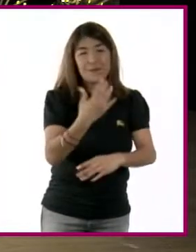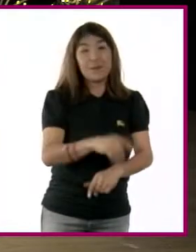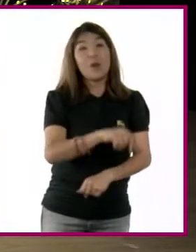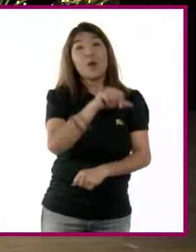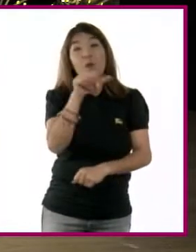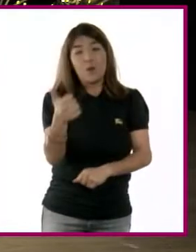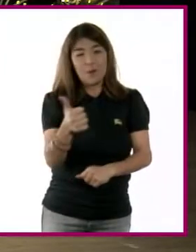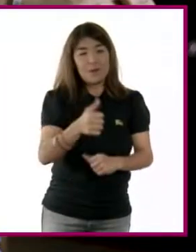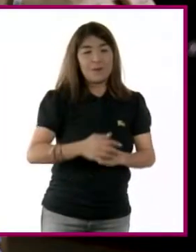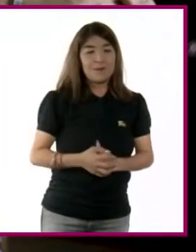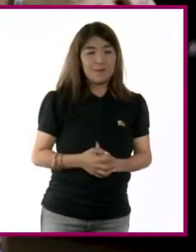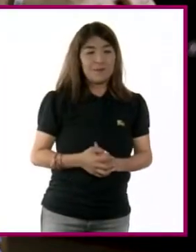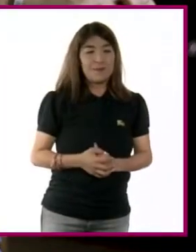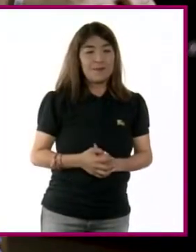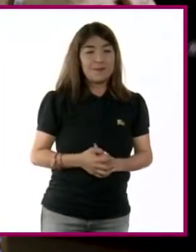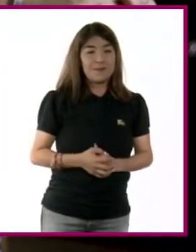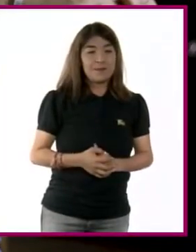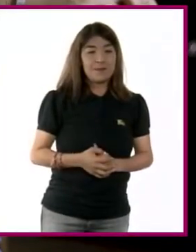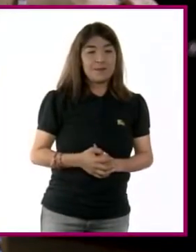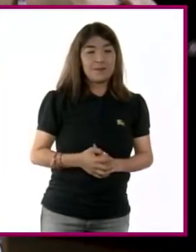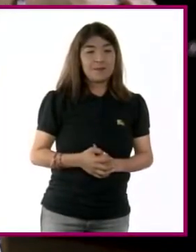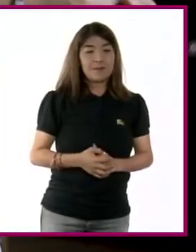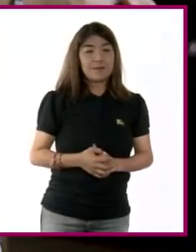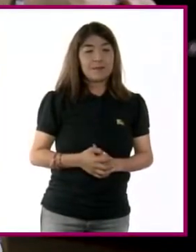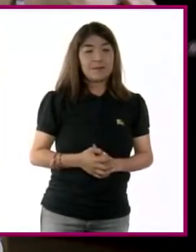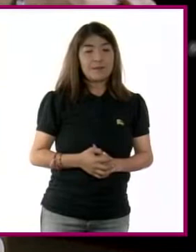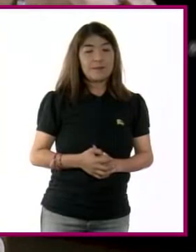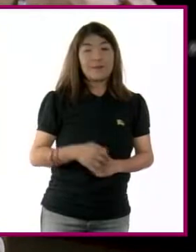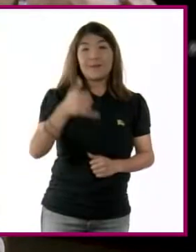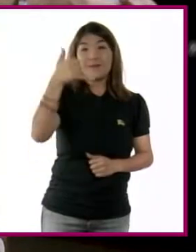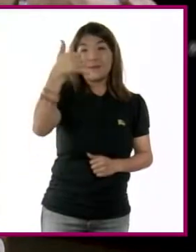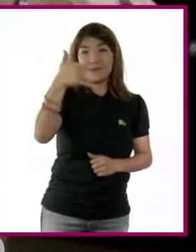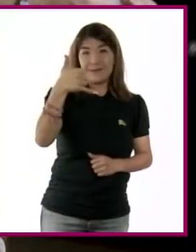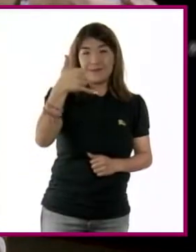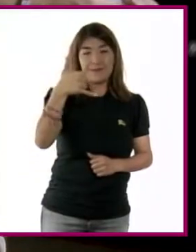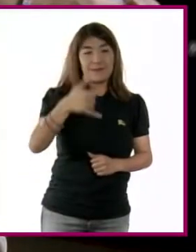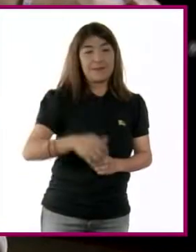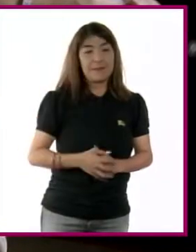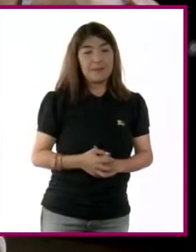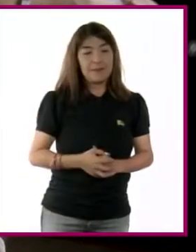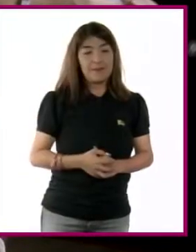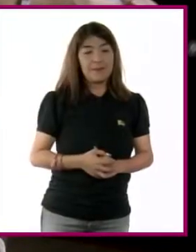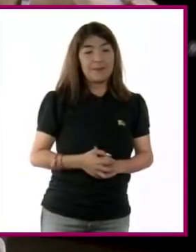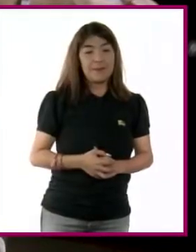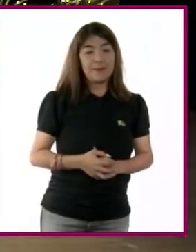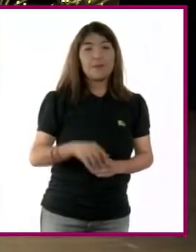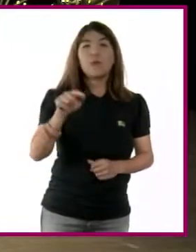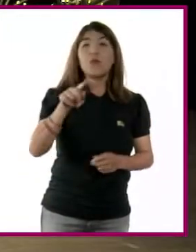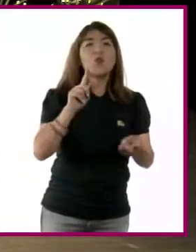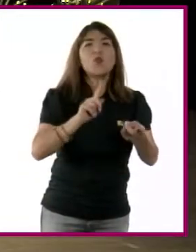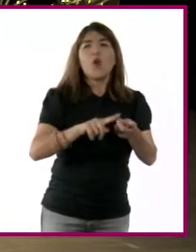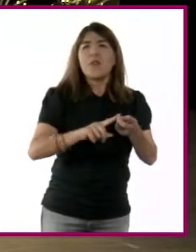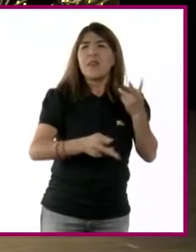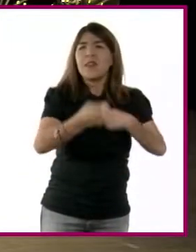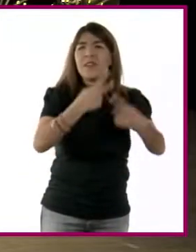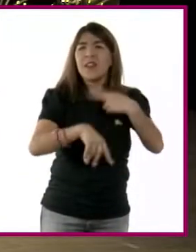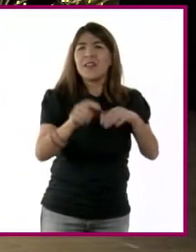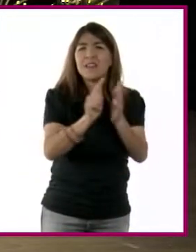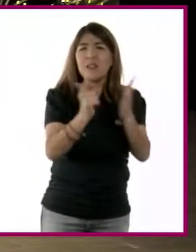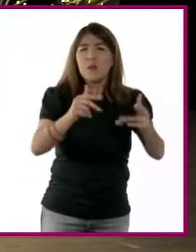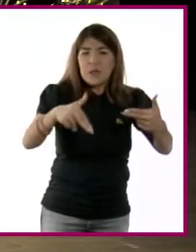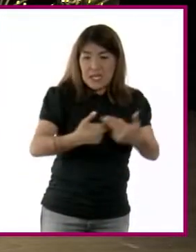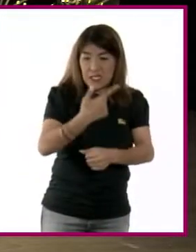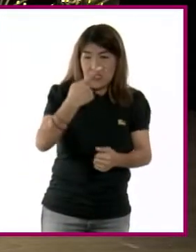hemos seleccionado otro atributo, que podríamos llamar Y, que puede ser la nacionalidad del libro. En Y irán los